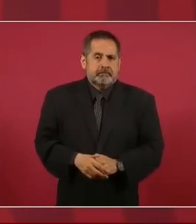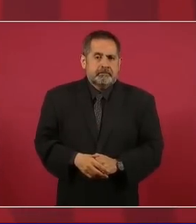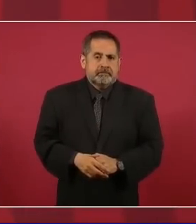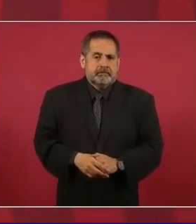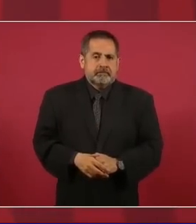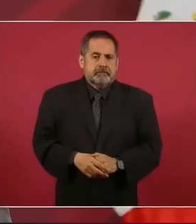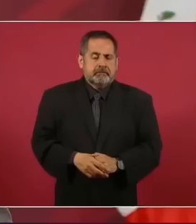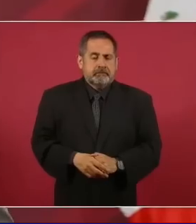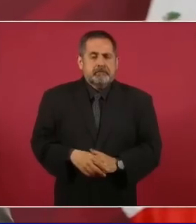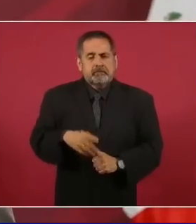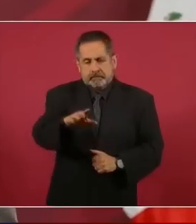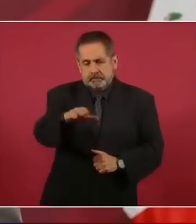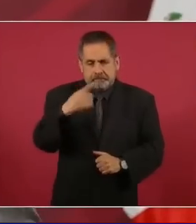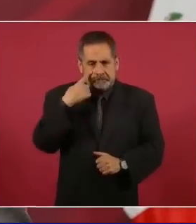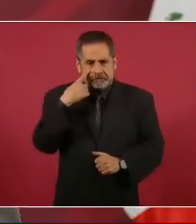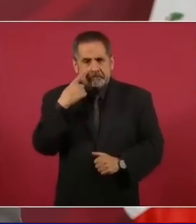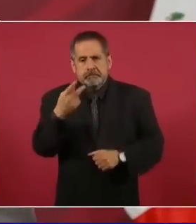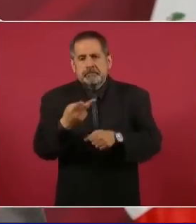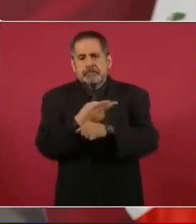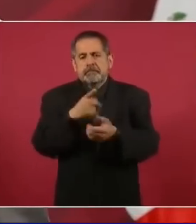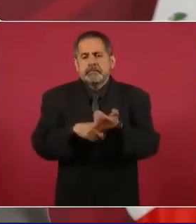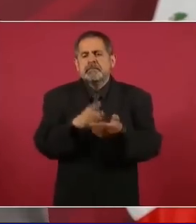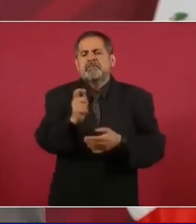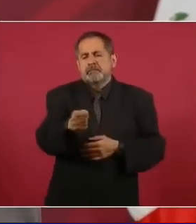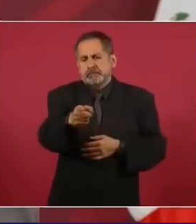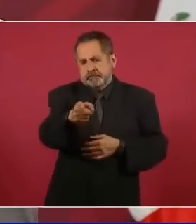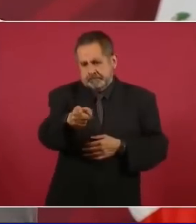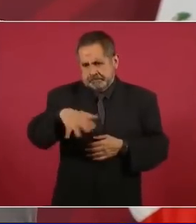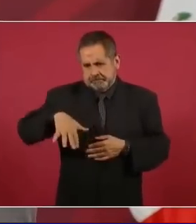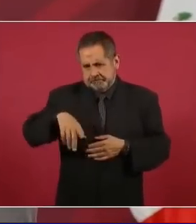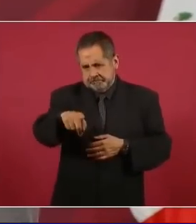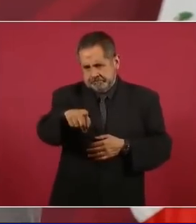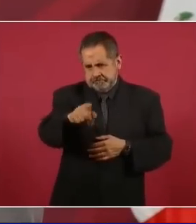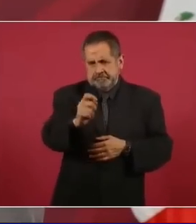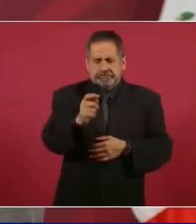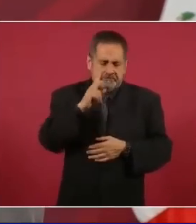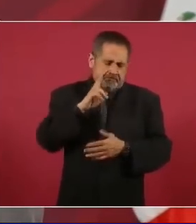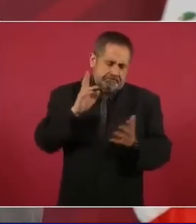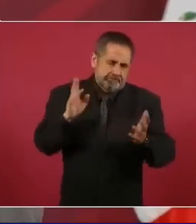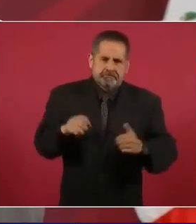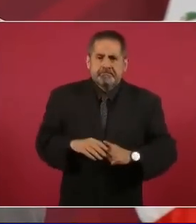Vamos a ver cómo está la situación.